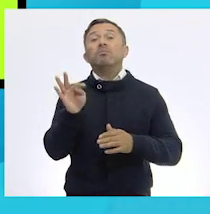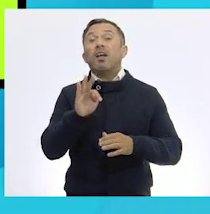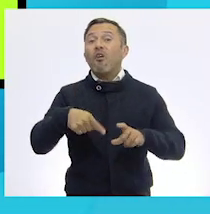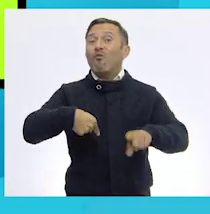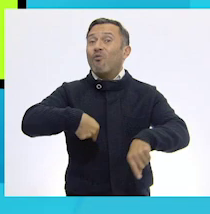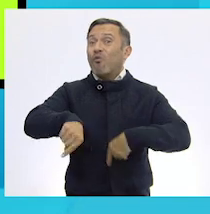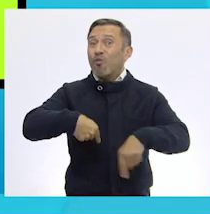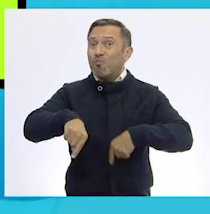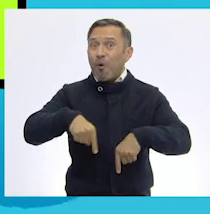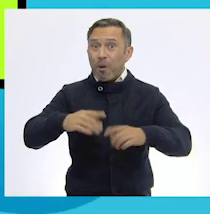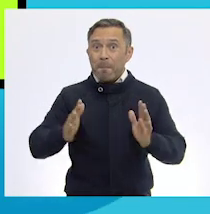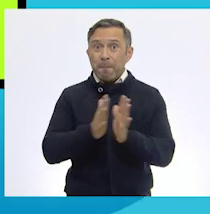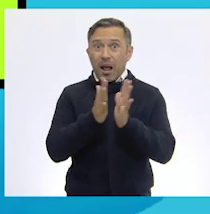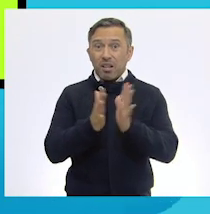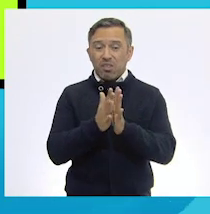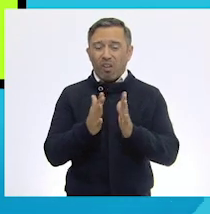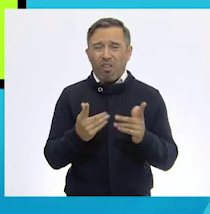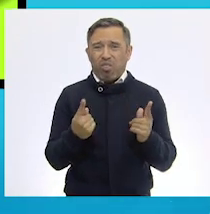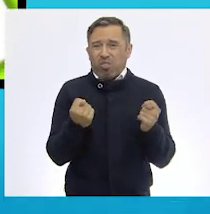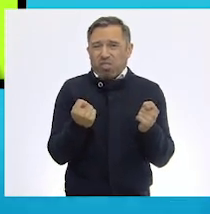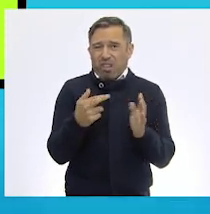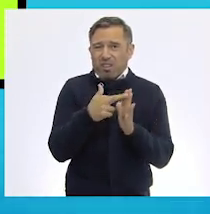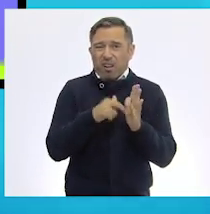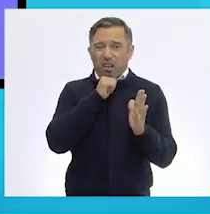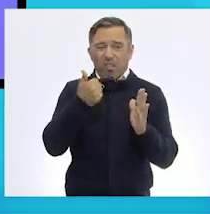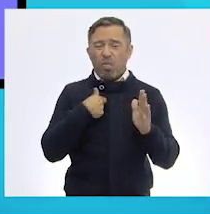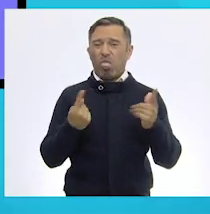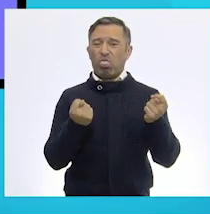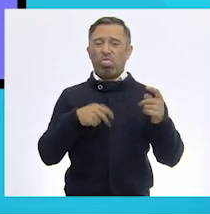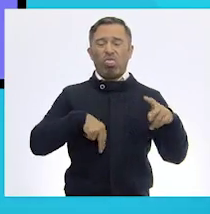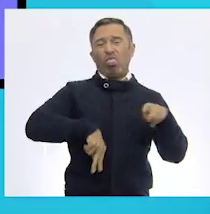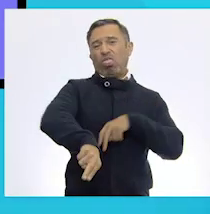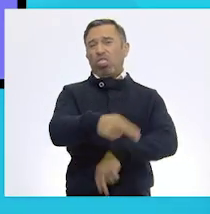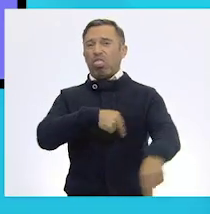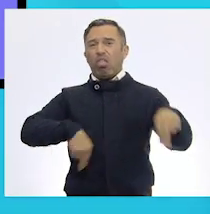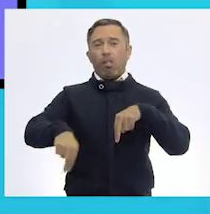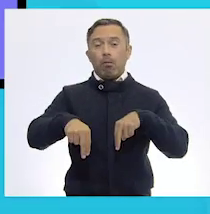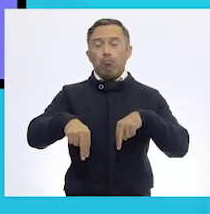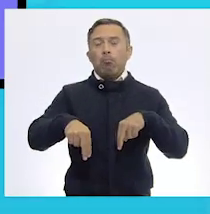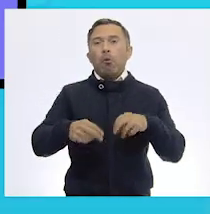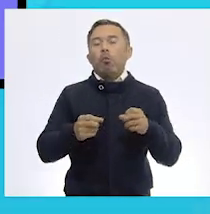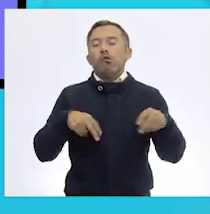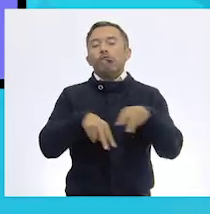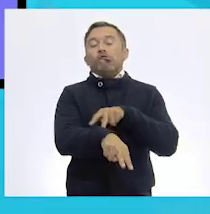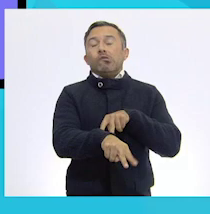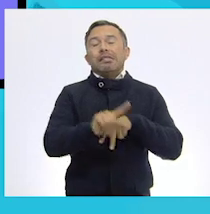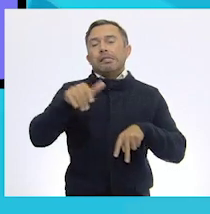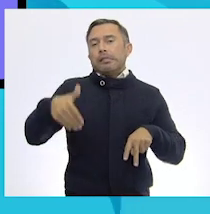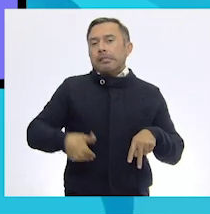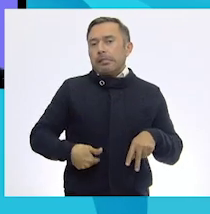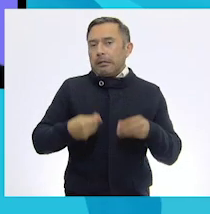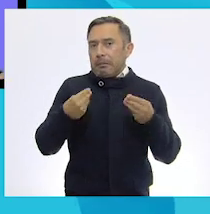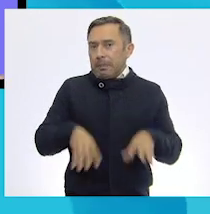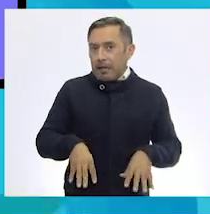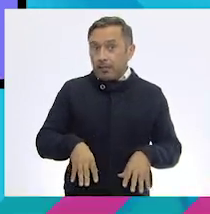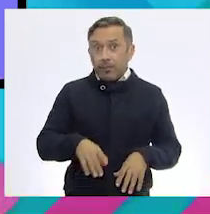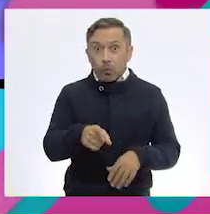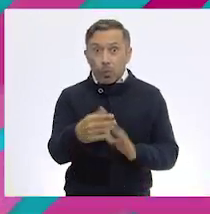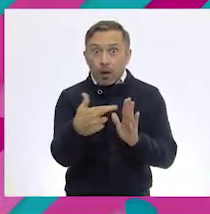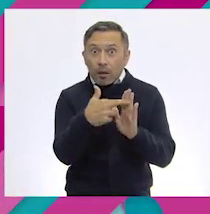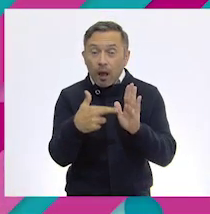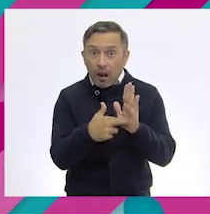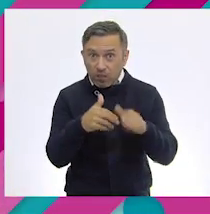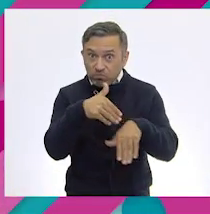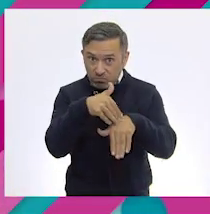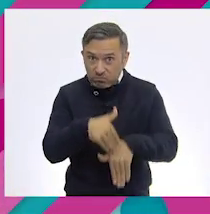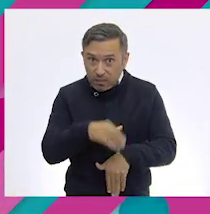siguen las reglas, alguien podría salir lastimado. Si respetas las reglas, todos salimos ganando.